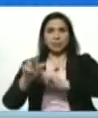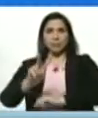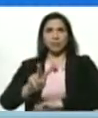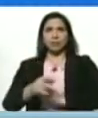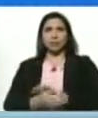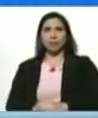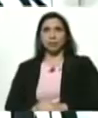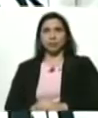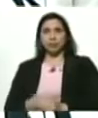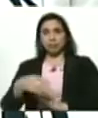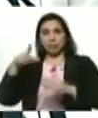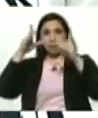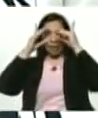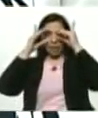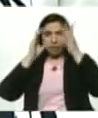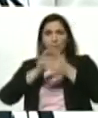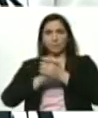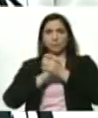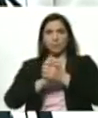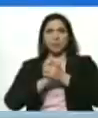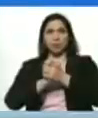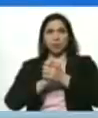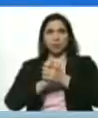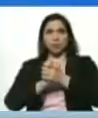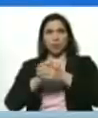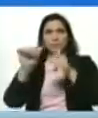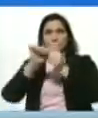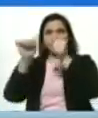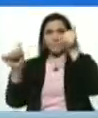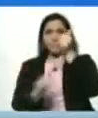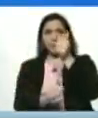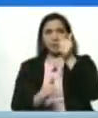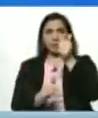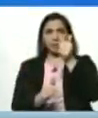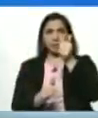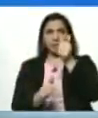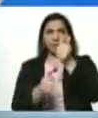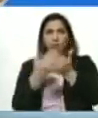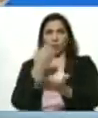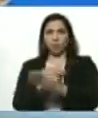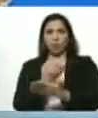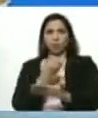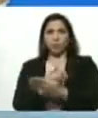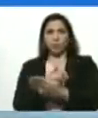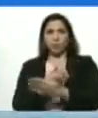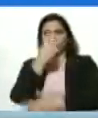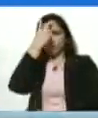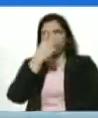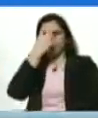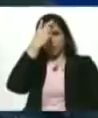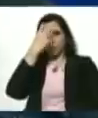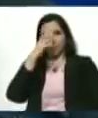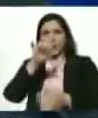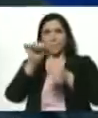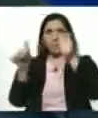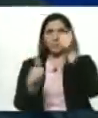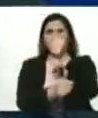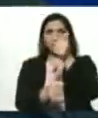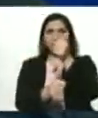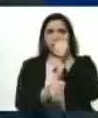rodríguez compañero vicepresidente economía tarek vicepresidente de gobierno